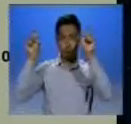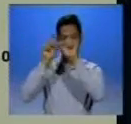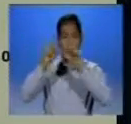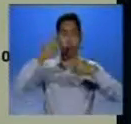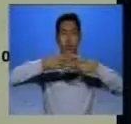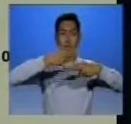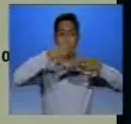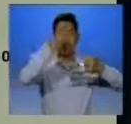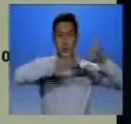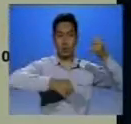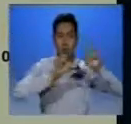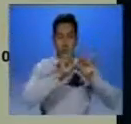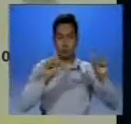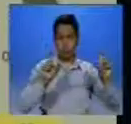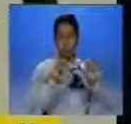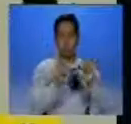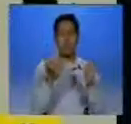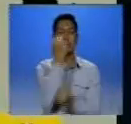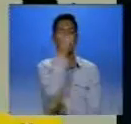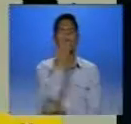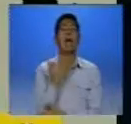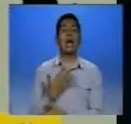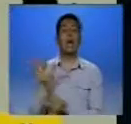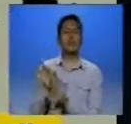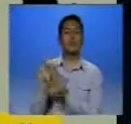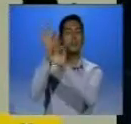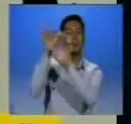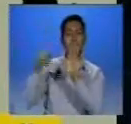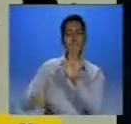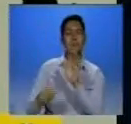apellidos, tipo de sangre, género, fecha de